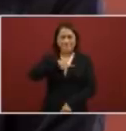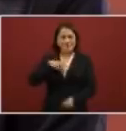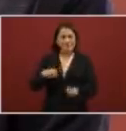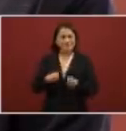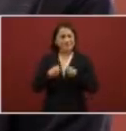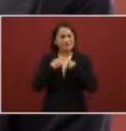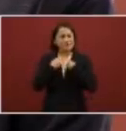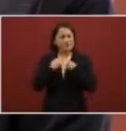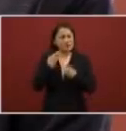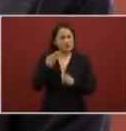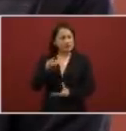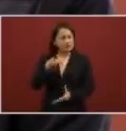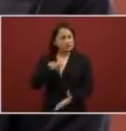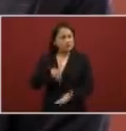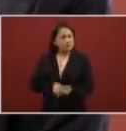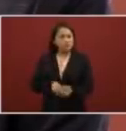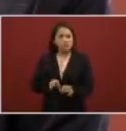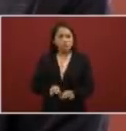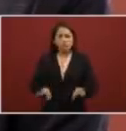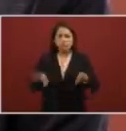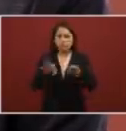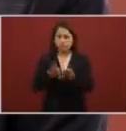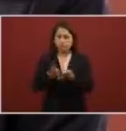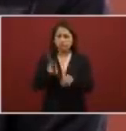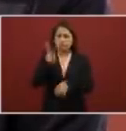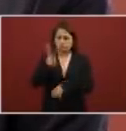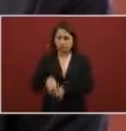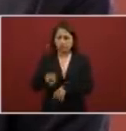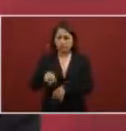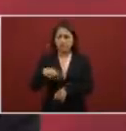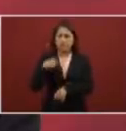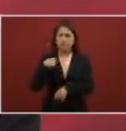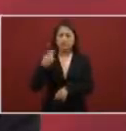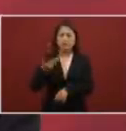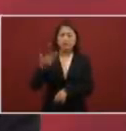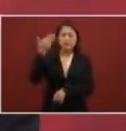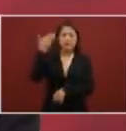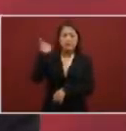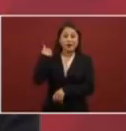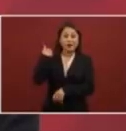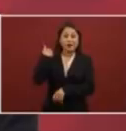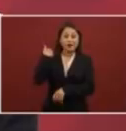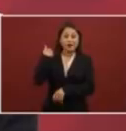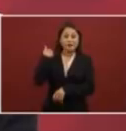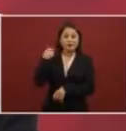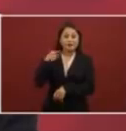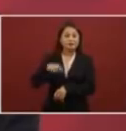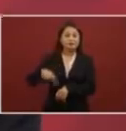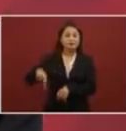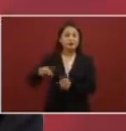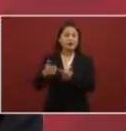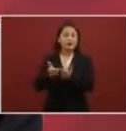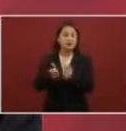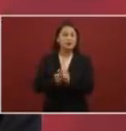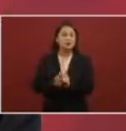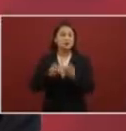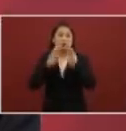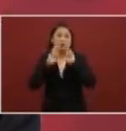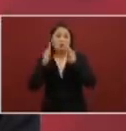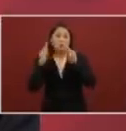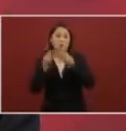podido enfrentar a la mafia del poder, no hubiese yo podido estar aquí